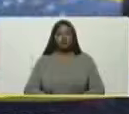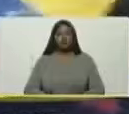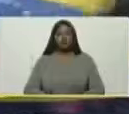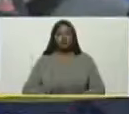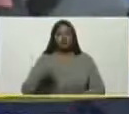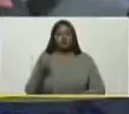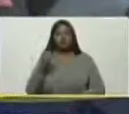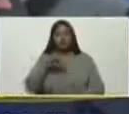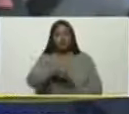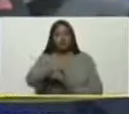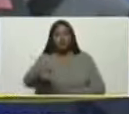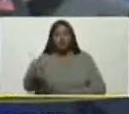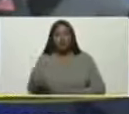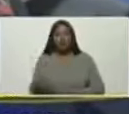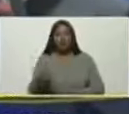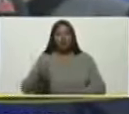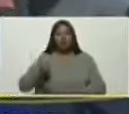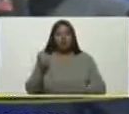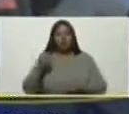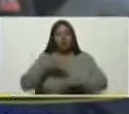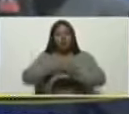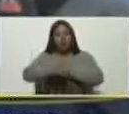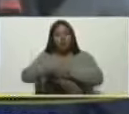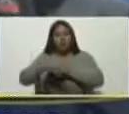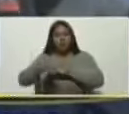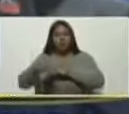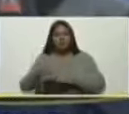policías estatales, policías municipales.